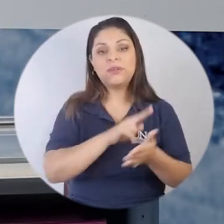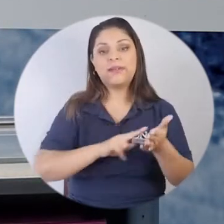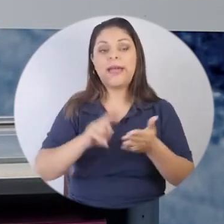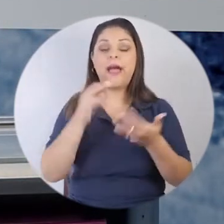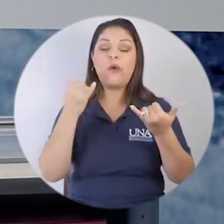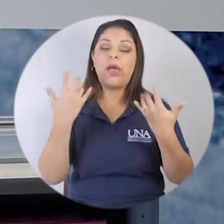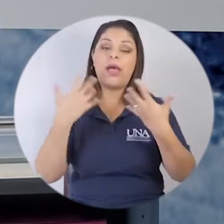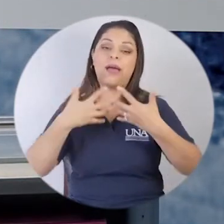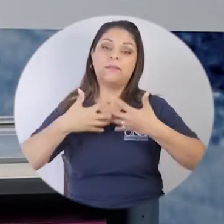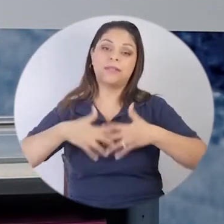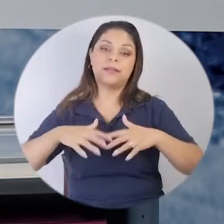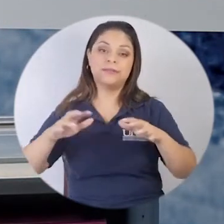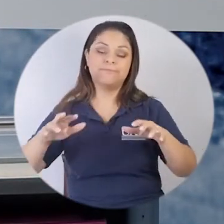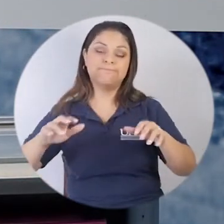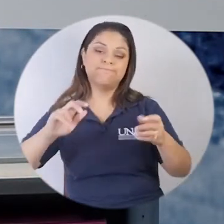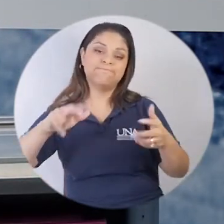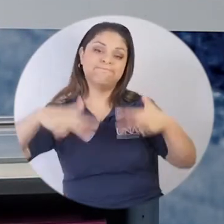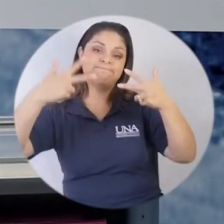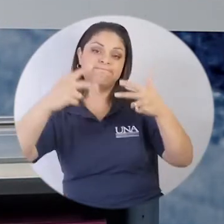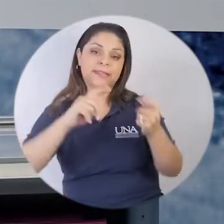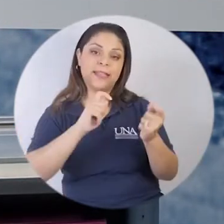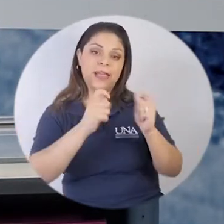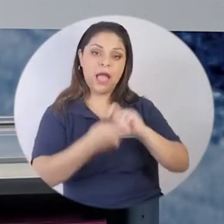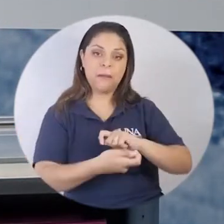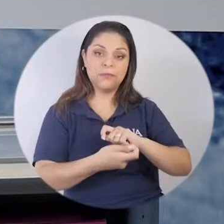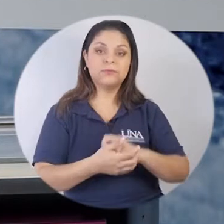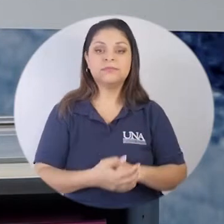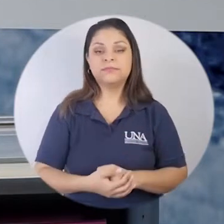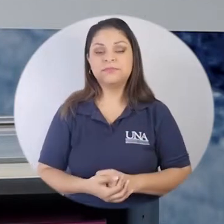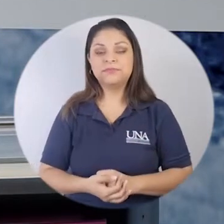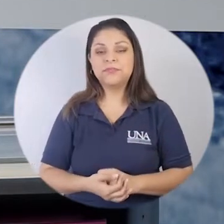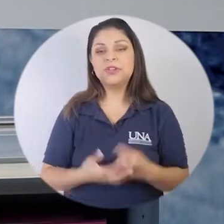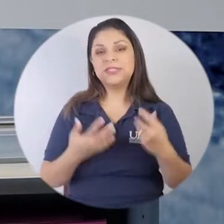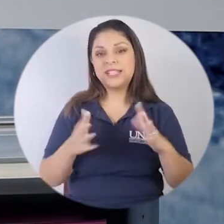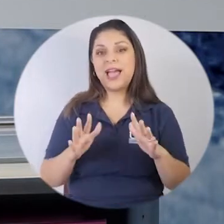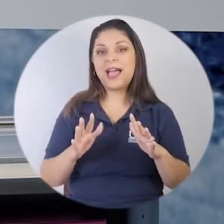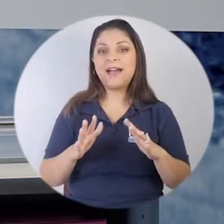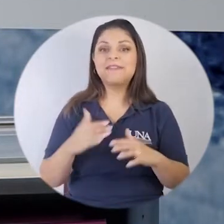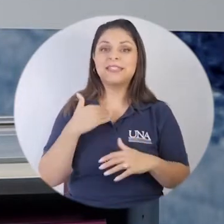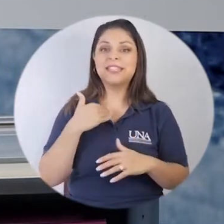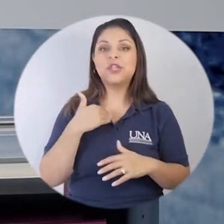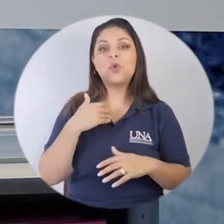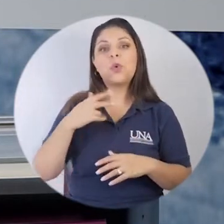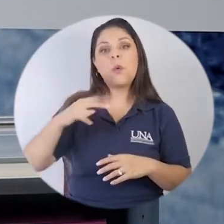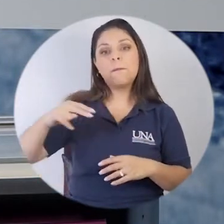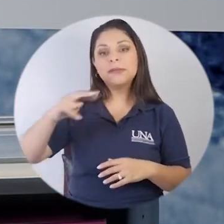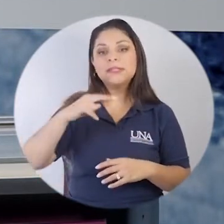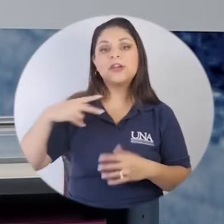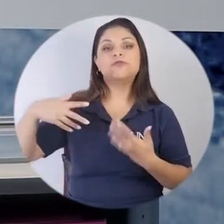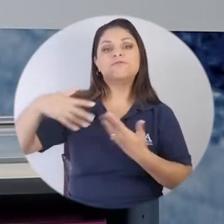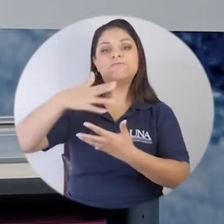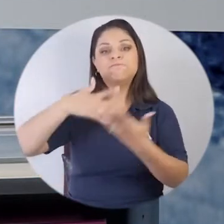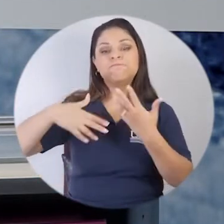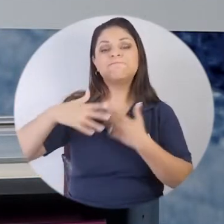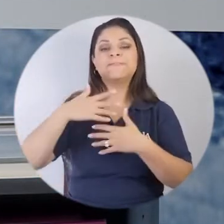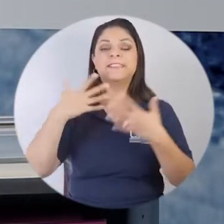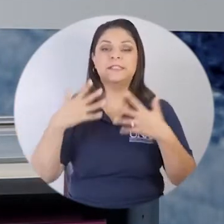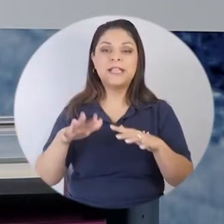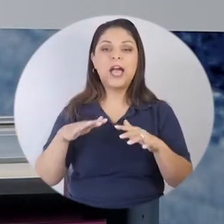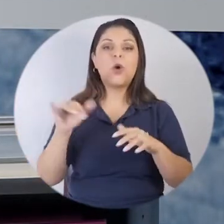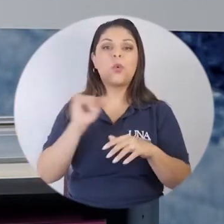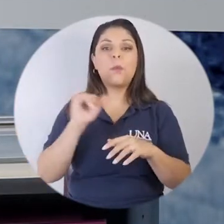adaptarse a diferentes cambios, ¿verdad? Pero ya habían tenido como ese roce y esa dinámica de aula, ¿verdad? Con los compañeros, ya inclusive han